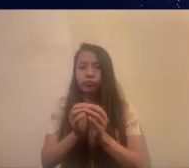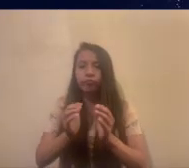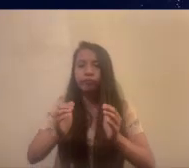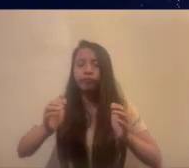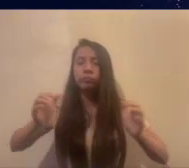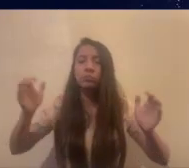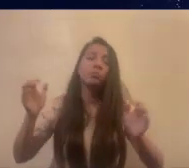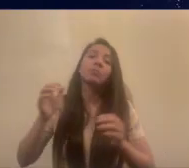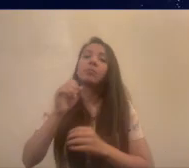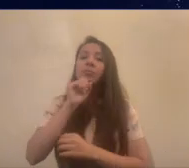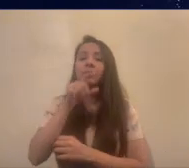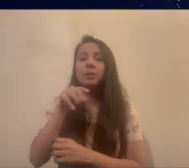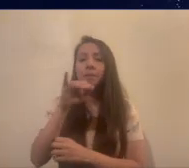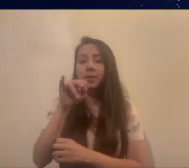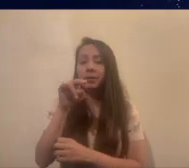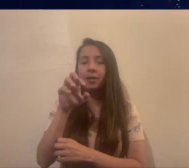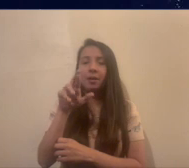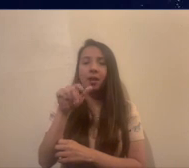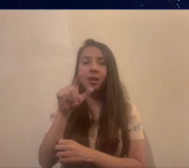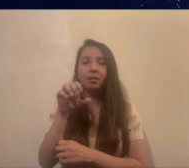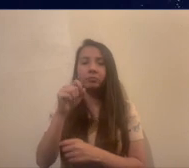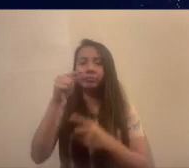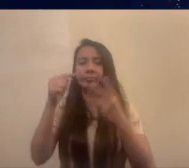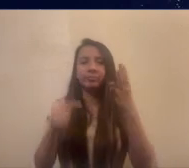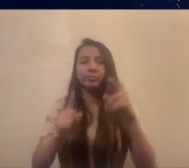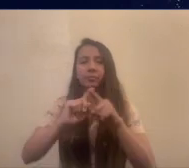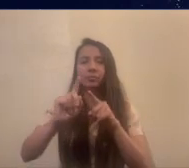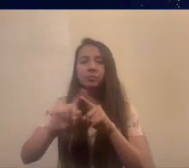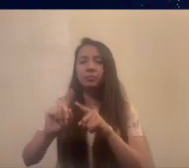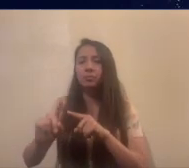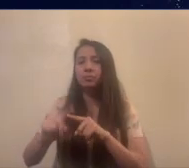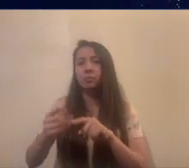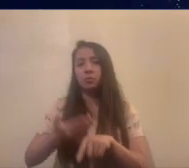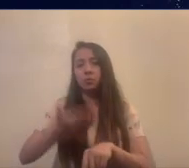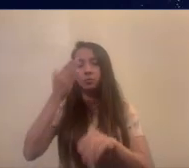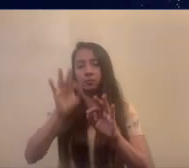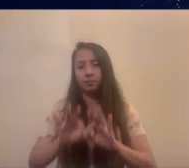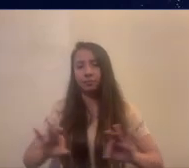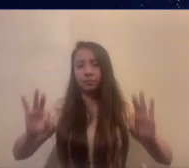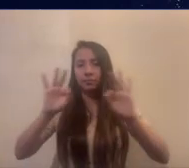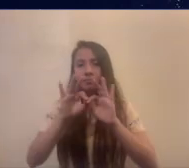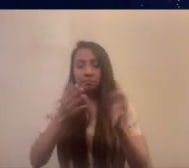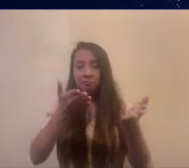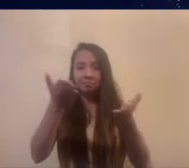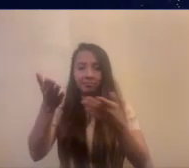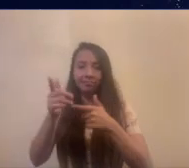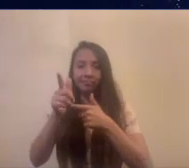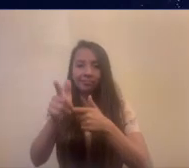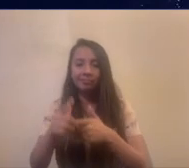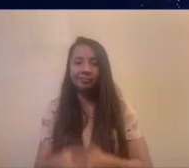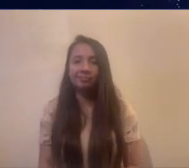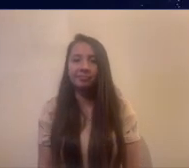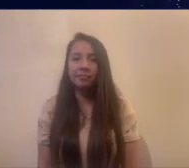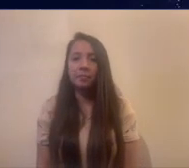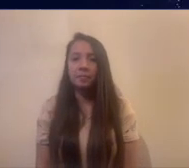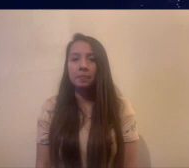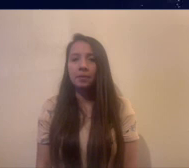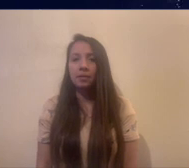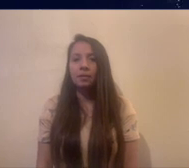¿sí? Y todos estos minerales que les ha nombrado Pamela, que son muy importantes. Te dejo continuar, Pam. sí.